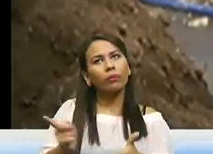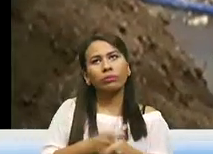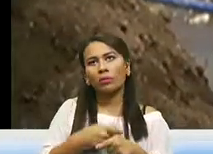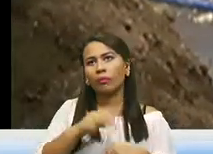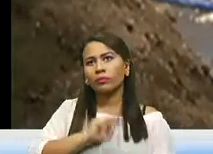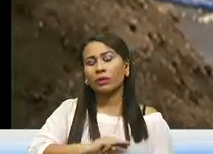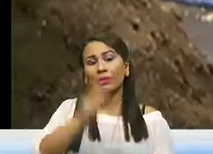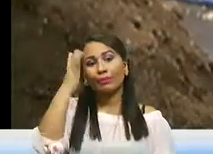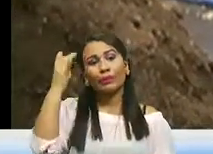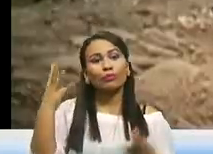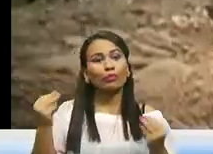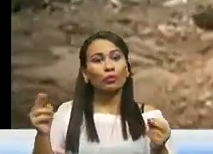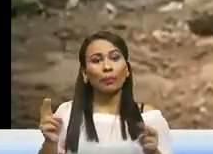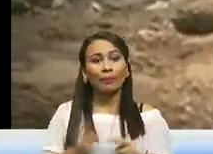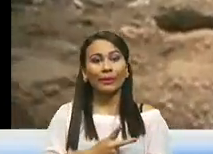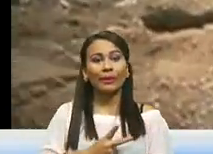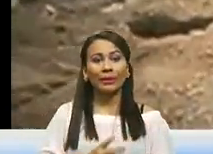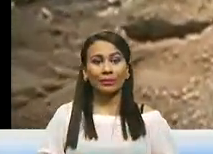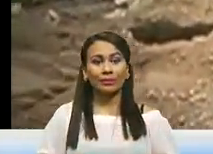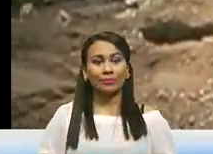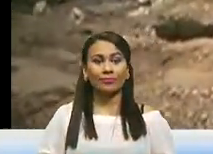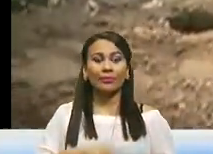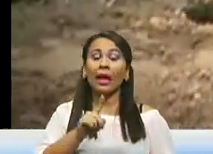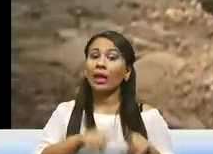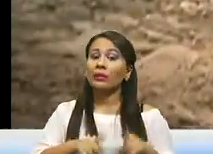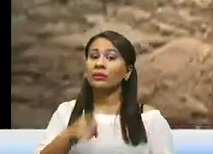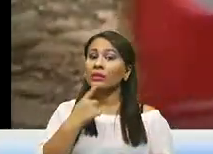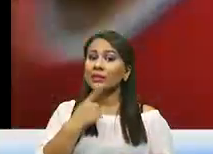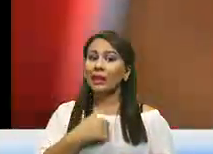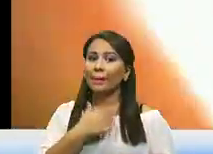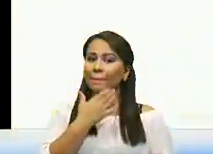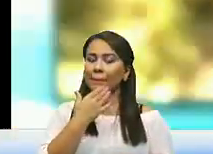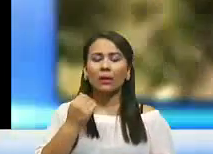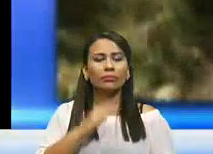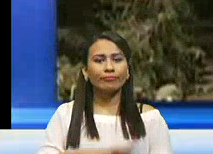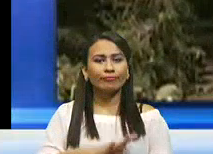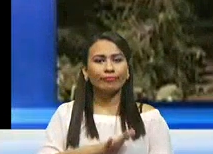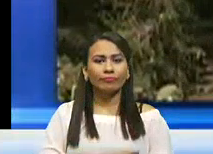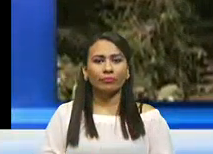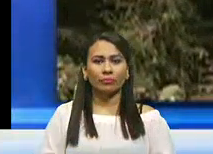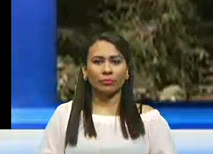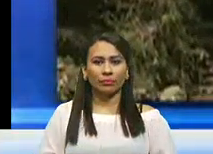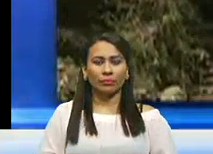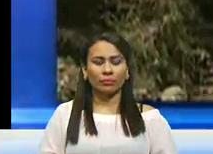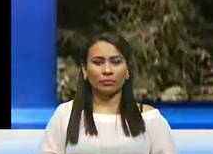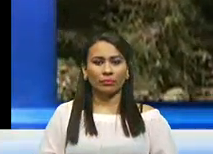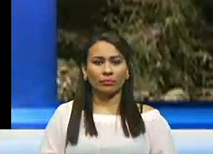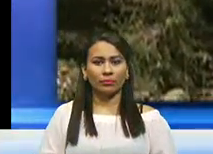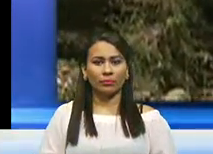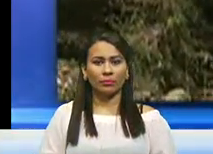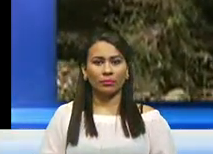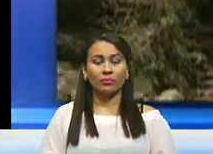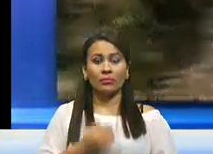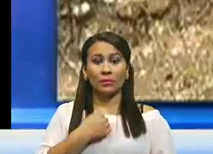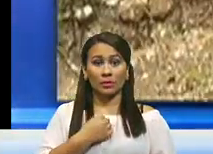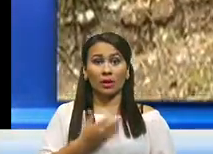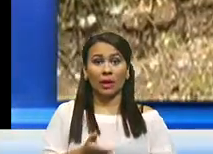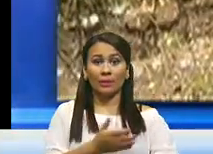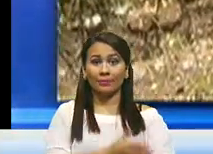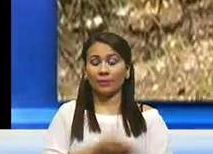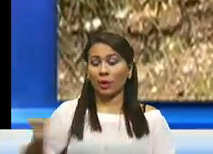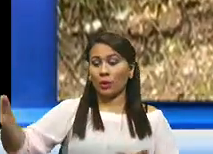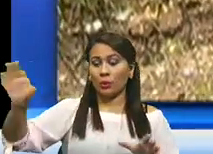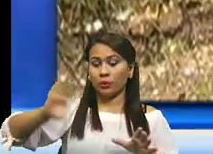peligro es inminente. Algunos, sin embargo, ya se curaron en sano. Yo rellené ahí con 5 volquetadas para poder estar